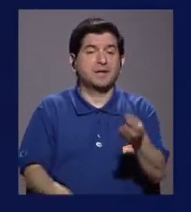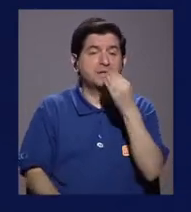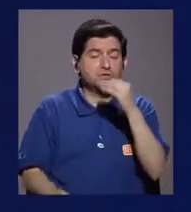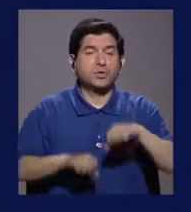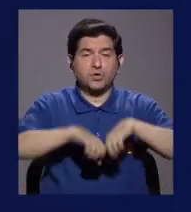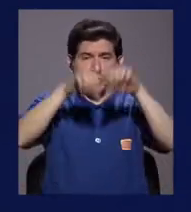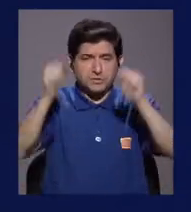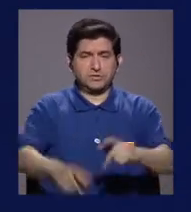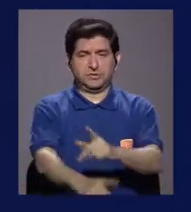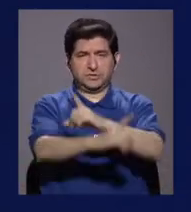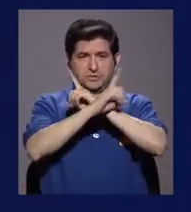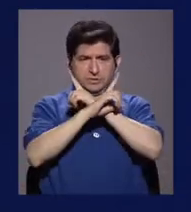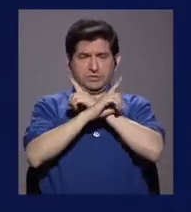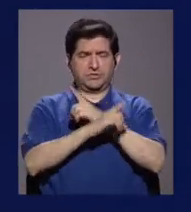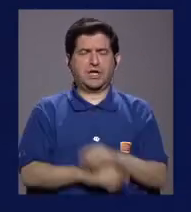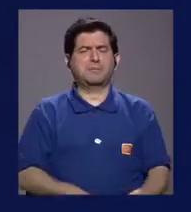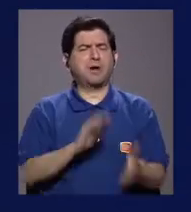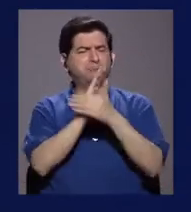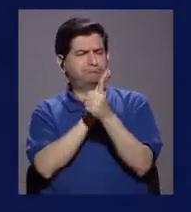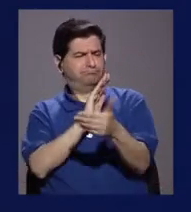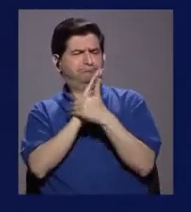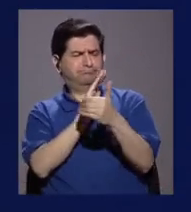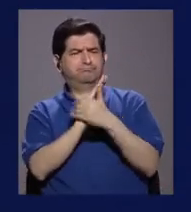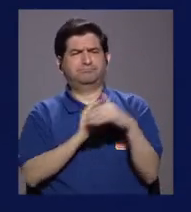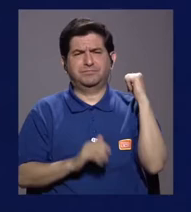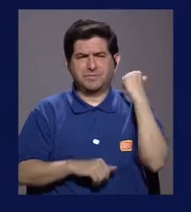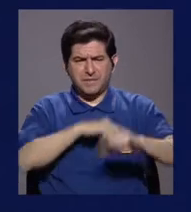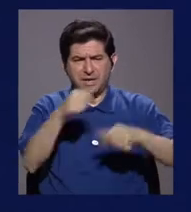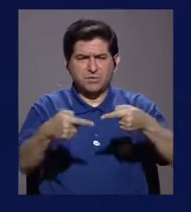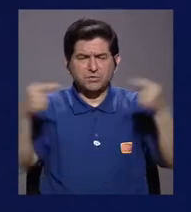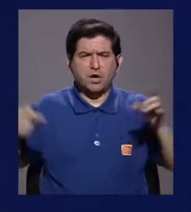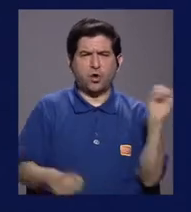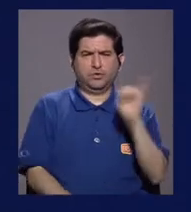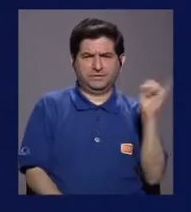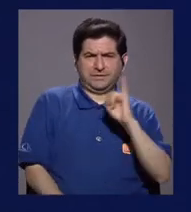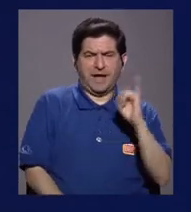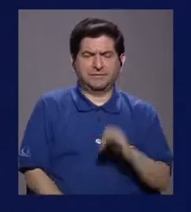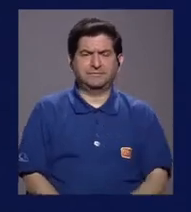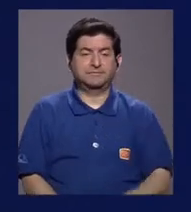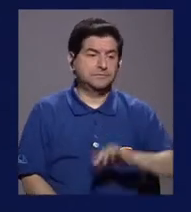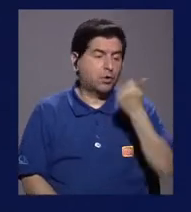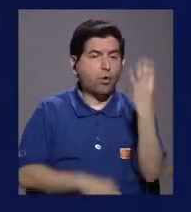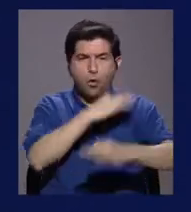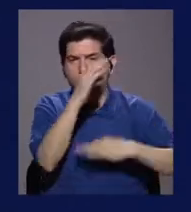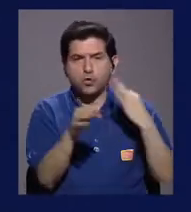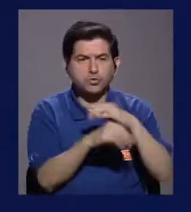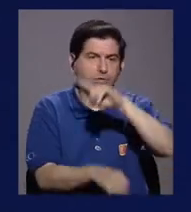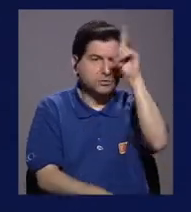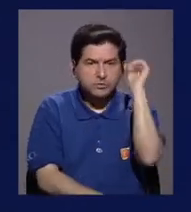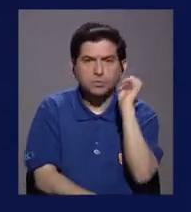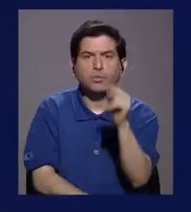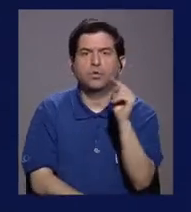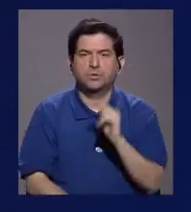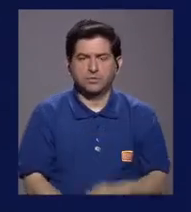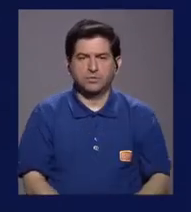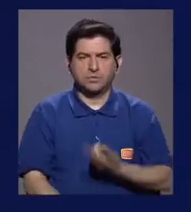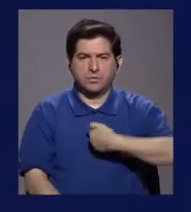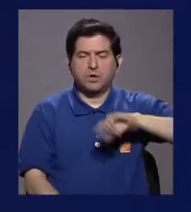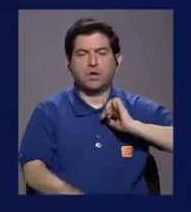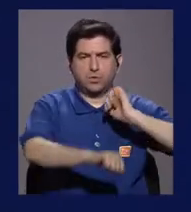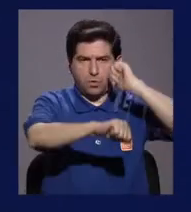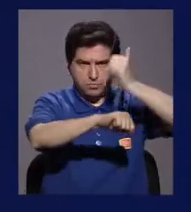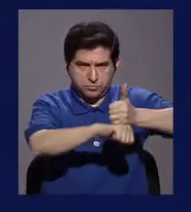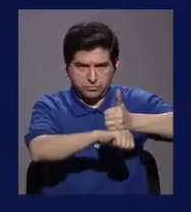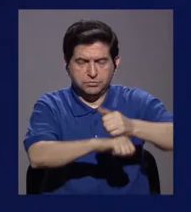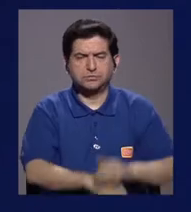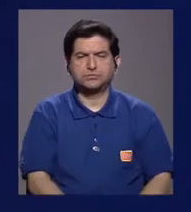gente come el sistema inmune tiene una gran habilidad para pelear infecciones entonces es otro tipo de pregunta que